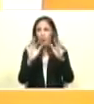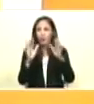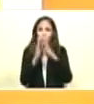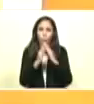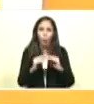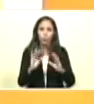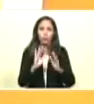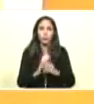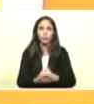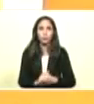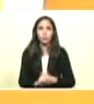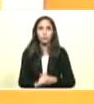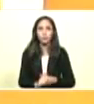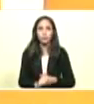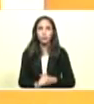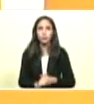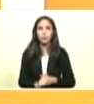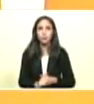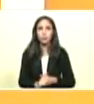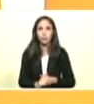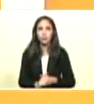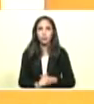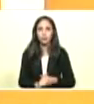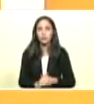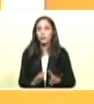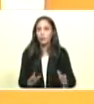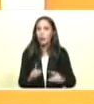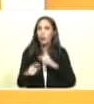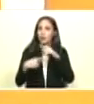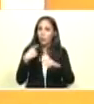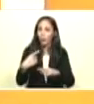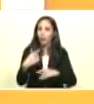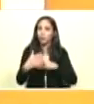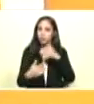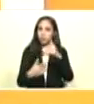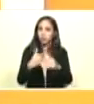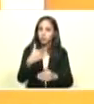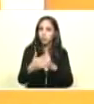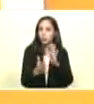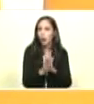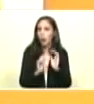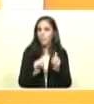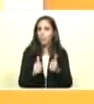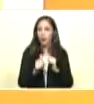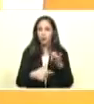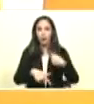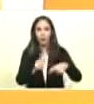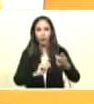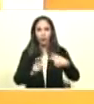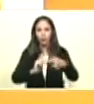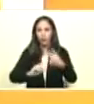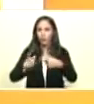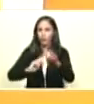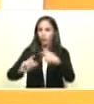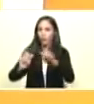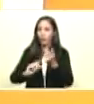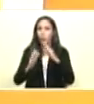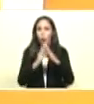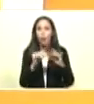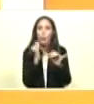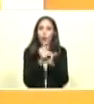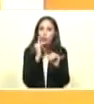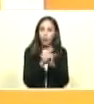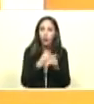y es la base. Después, ya como a partir de hoy, comienza a circular en los criptomercados y